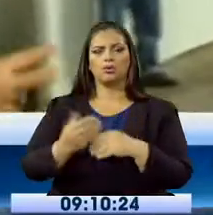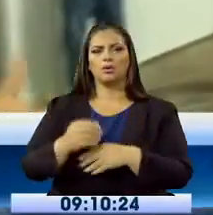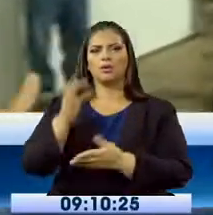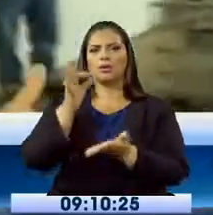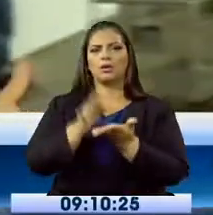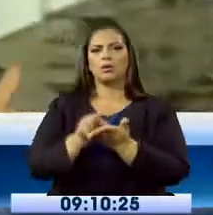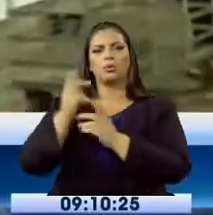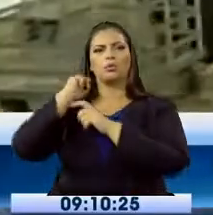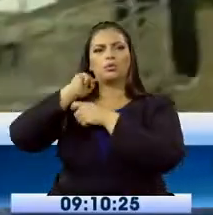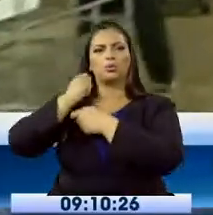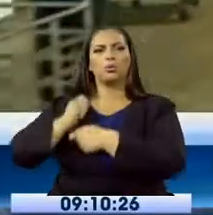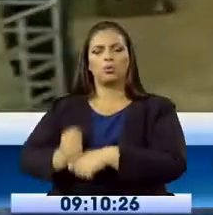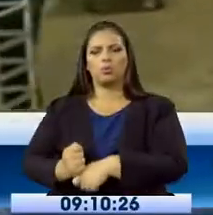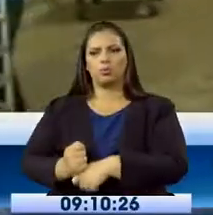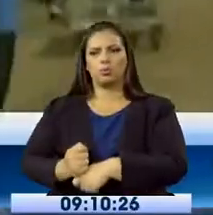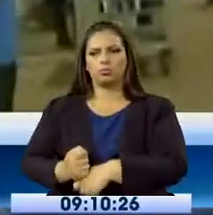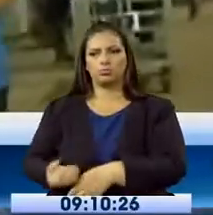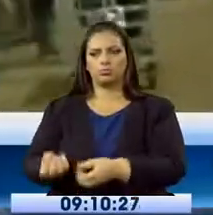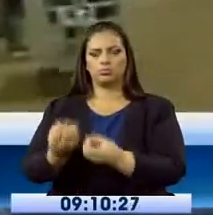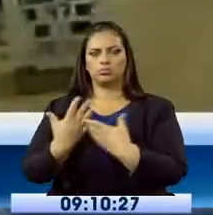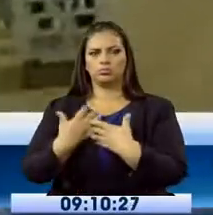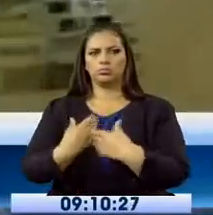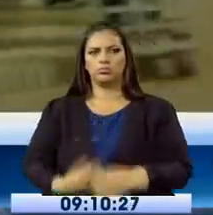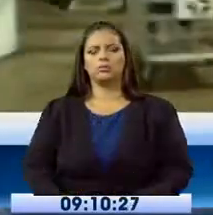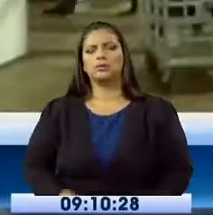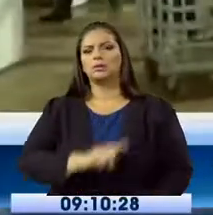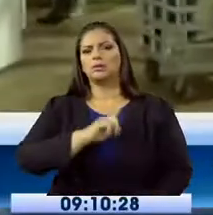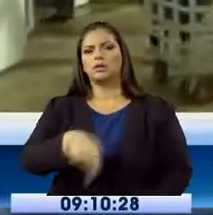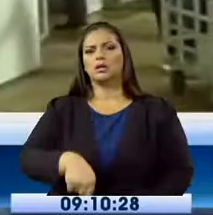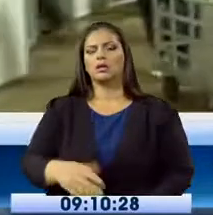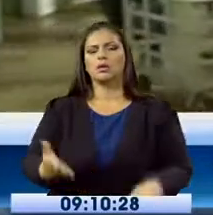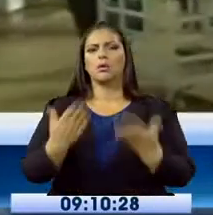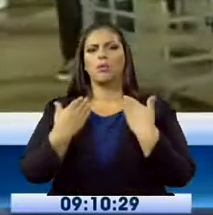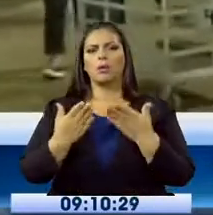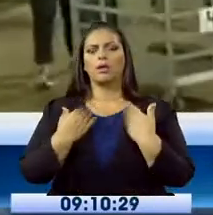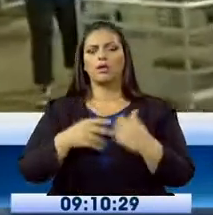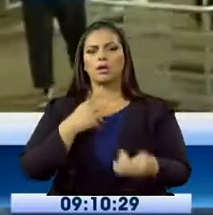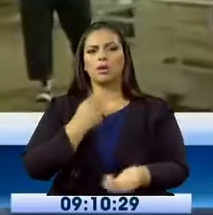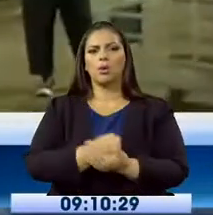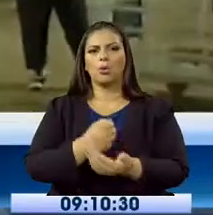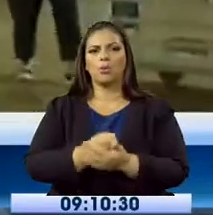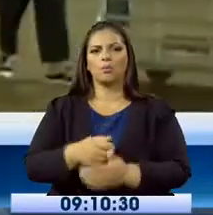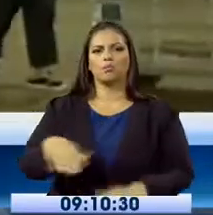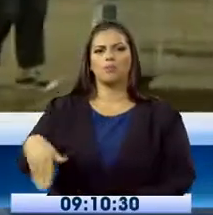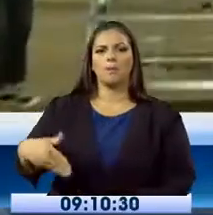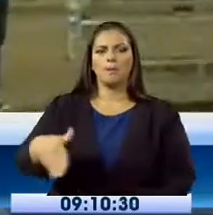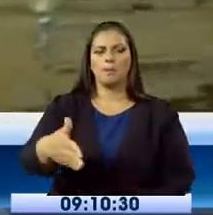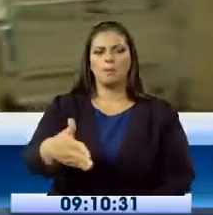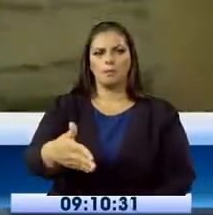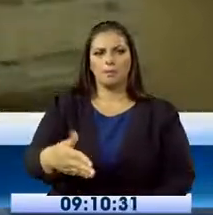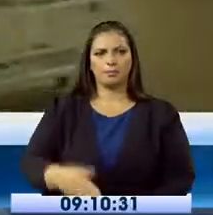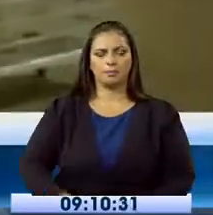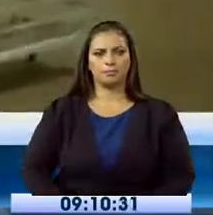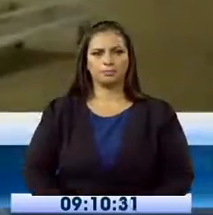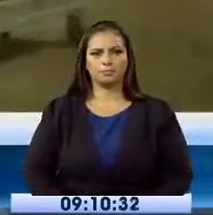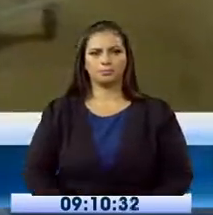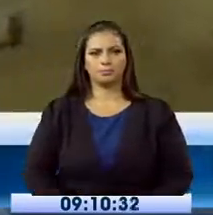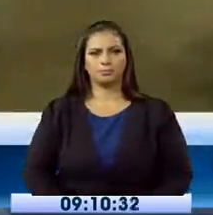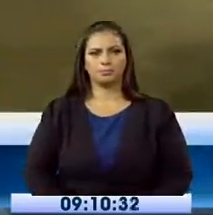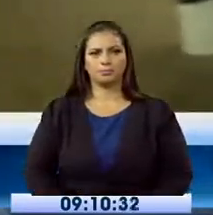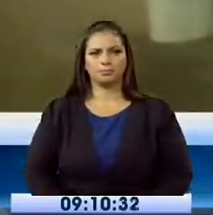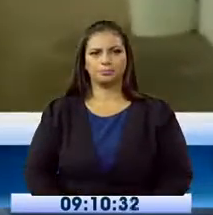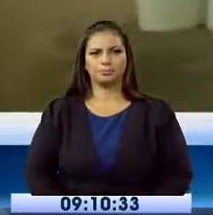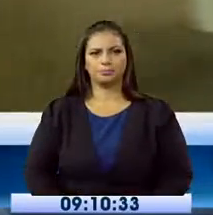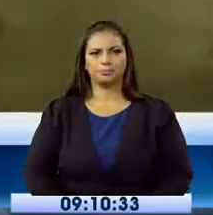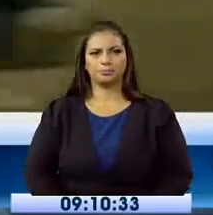ejemplo, ellos venían acá a Guayaquil a abastecerse acá en la Caraguay de mariscos. de mariscos. Y